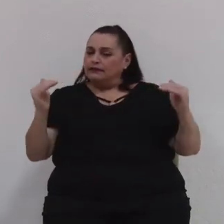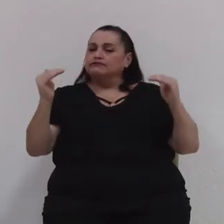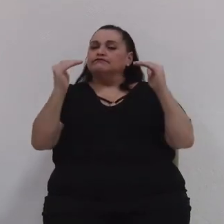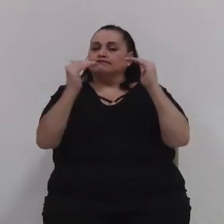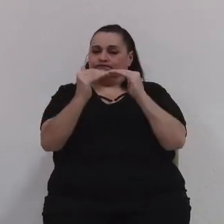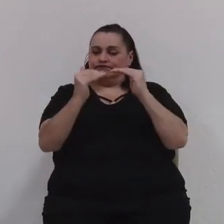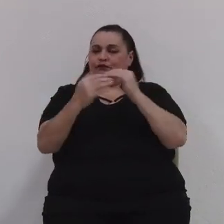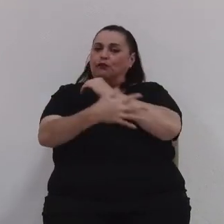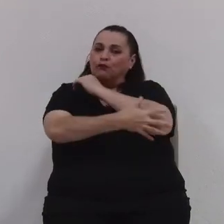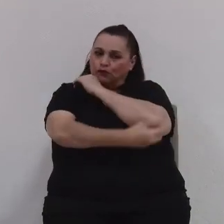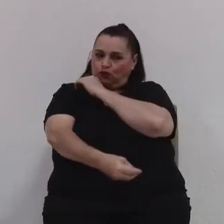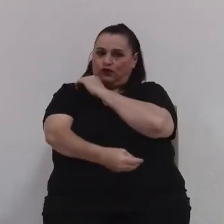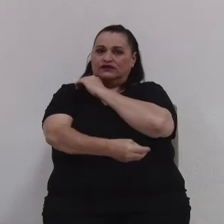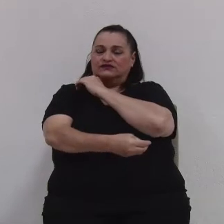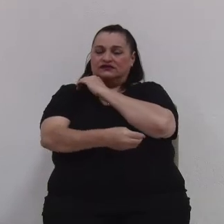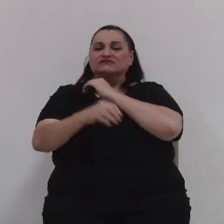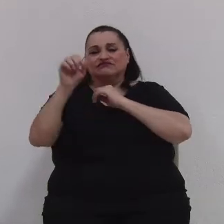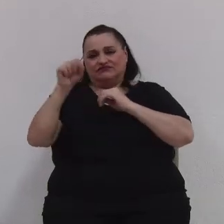de pobreza, ¿verdad?